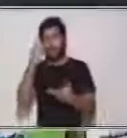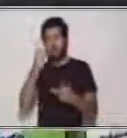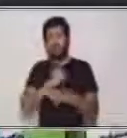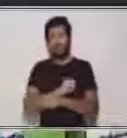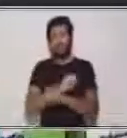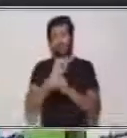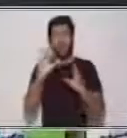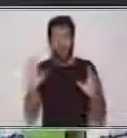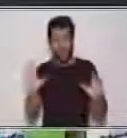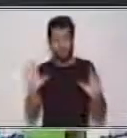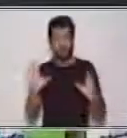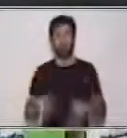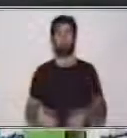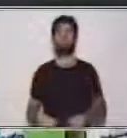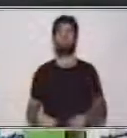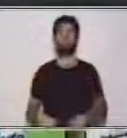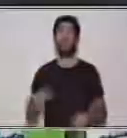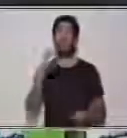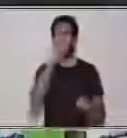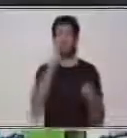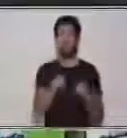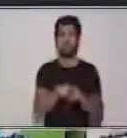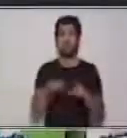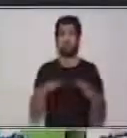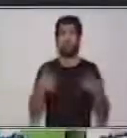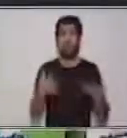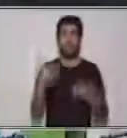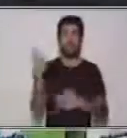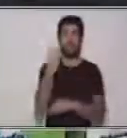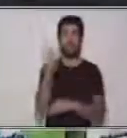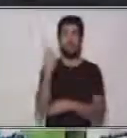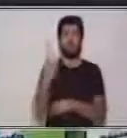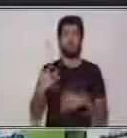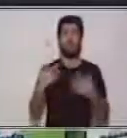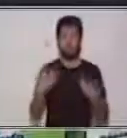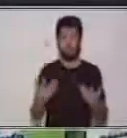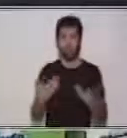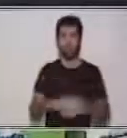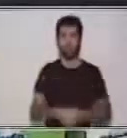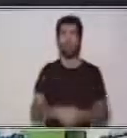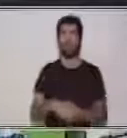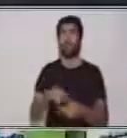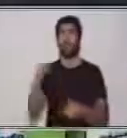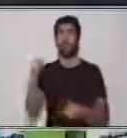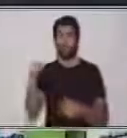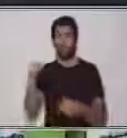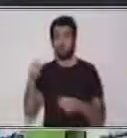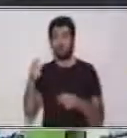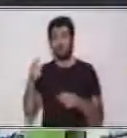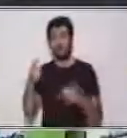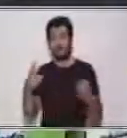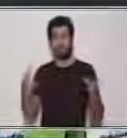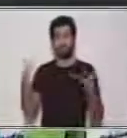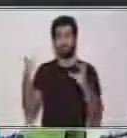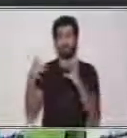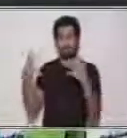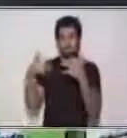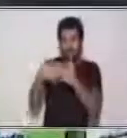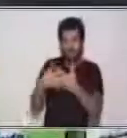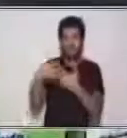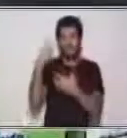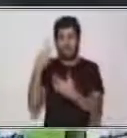expresiones. También es importante mencionarte que la concordancia nominal debe de